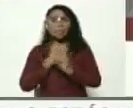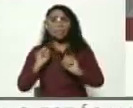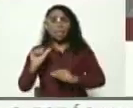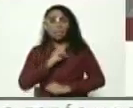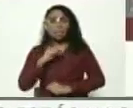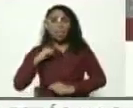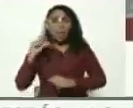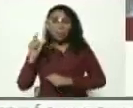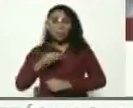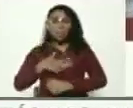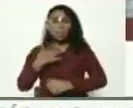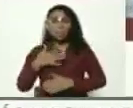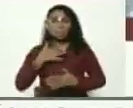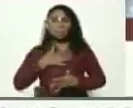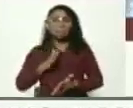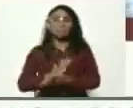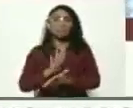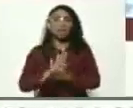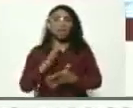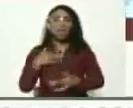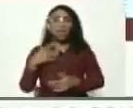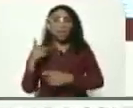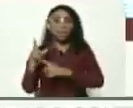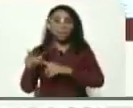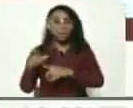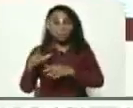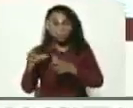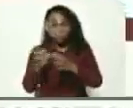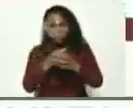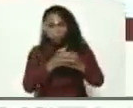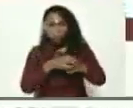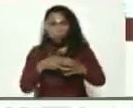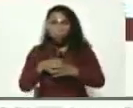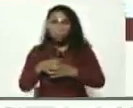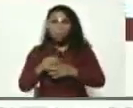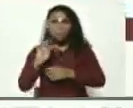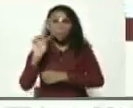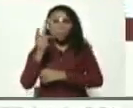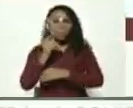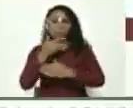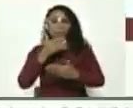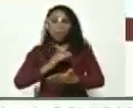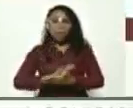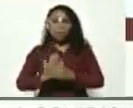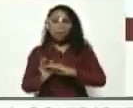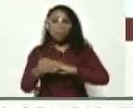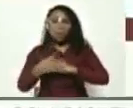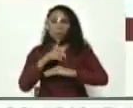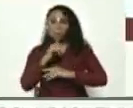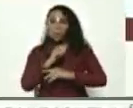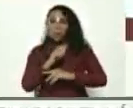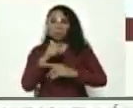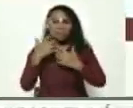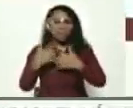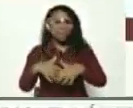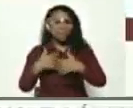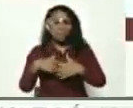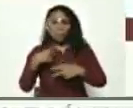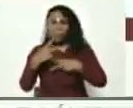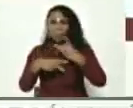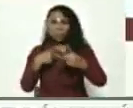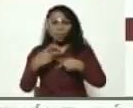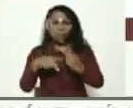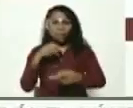la posibilidad de armonía entre las castas. La segunda carta de Jamaica no tiene la intención analítica, política